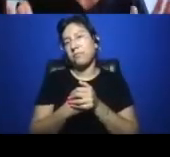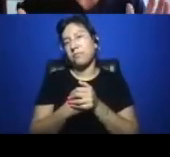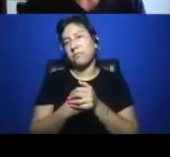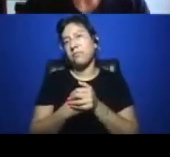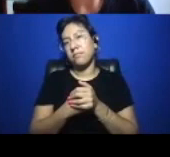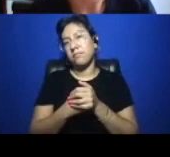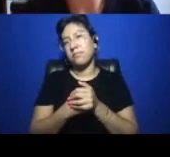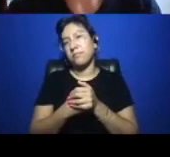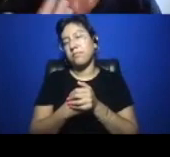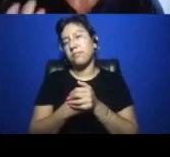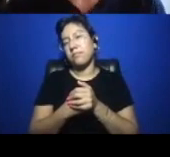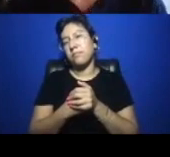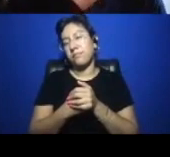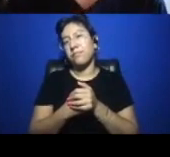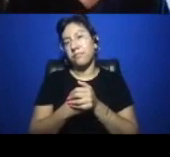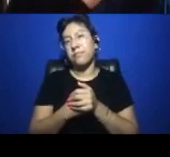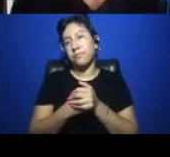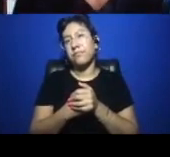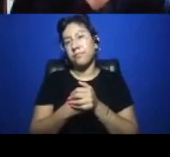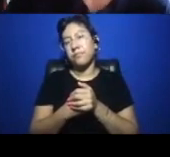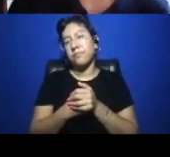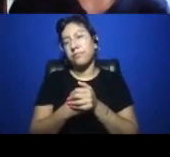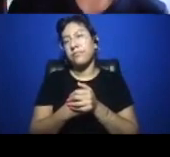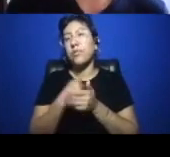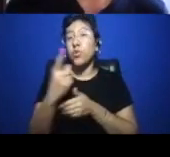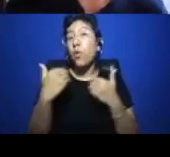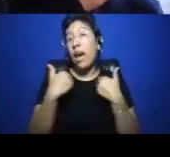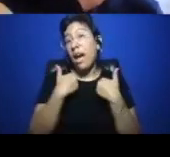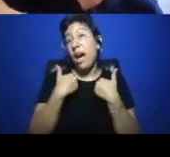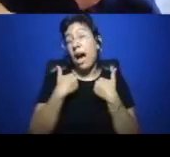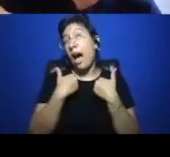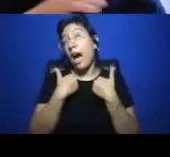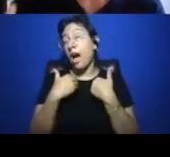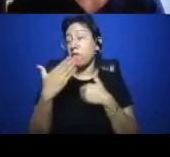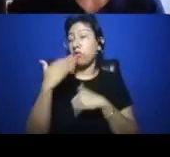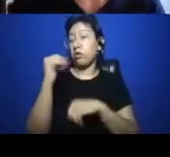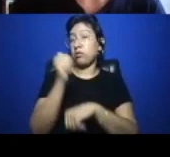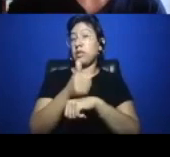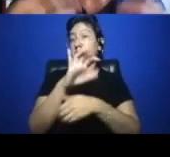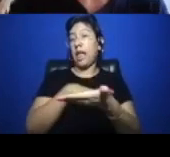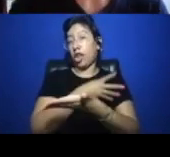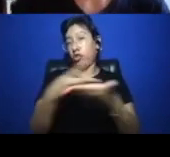especialmente como estaba diciendo, si tienes un calendario